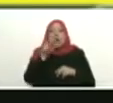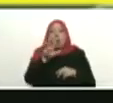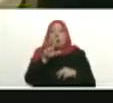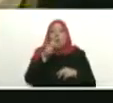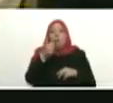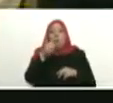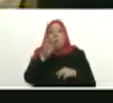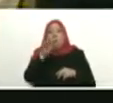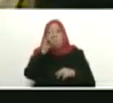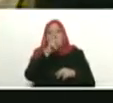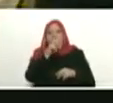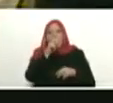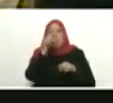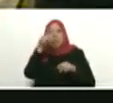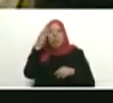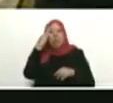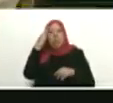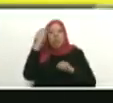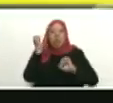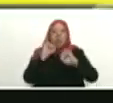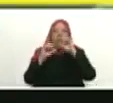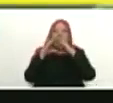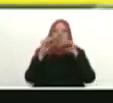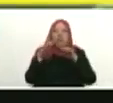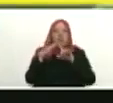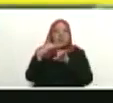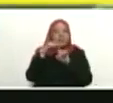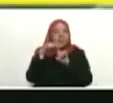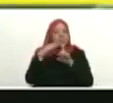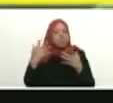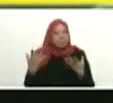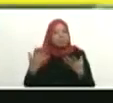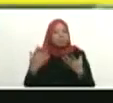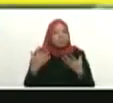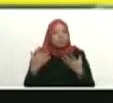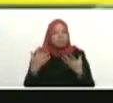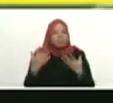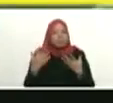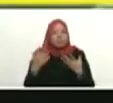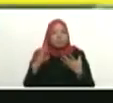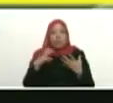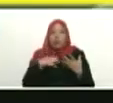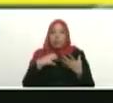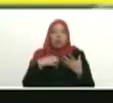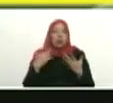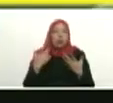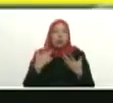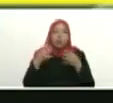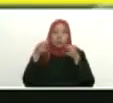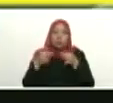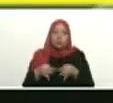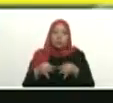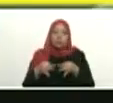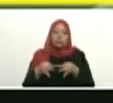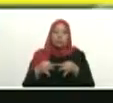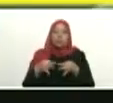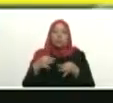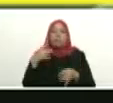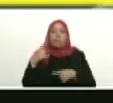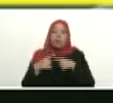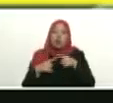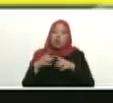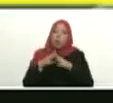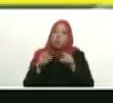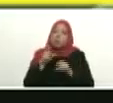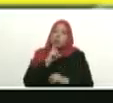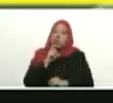años para que sepa, al enfrentarse a esa circunstancia, que no puede darle concesiones a ese tipo de cosas.